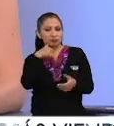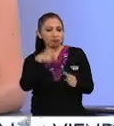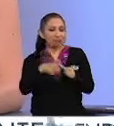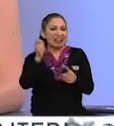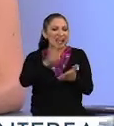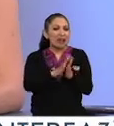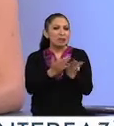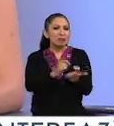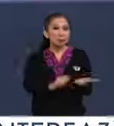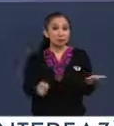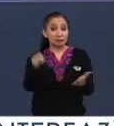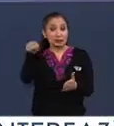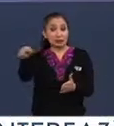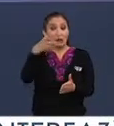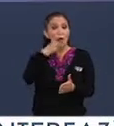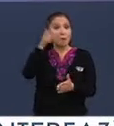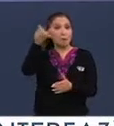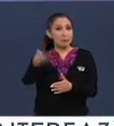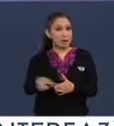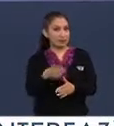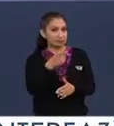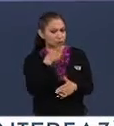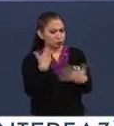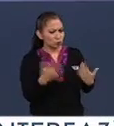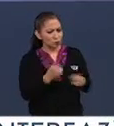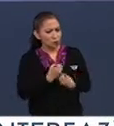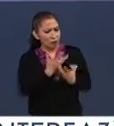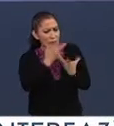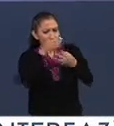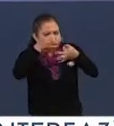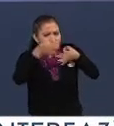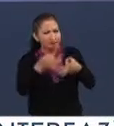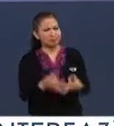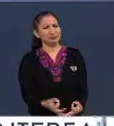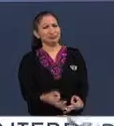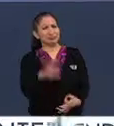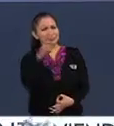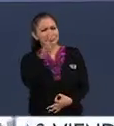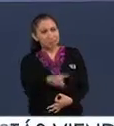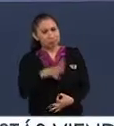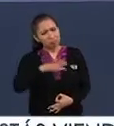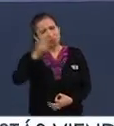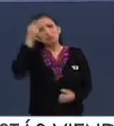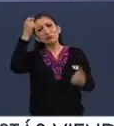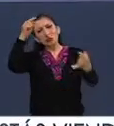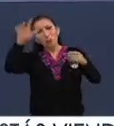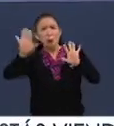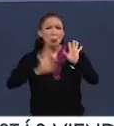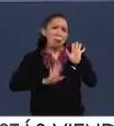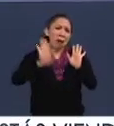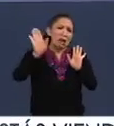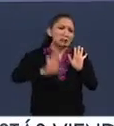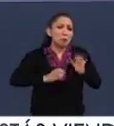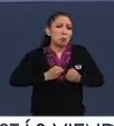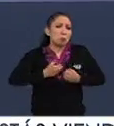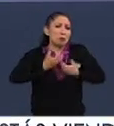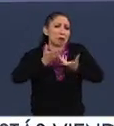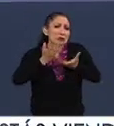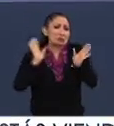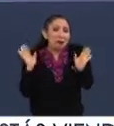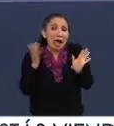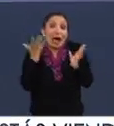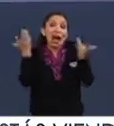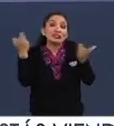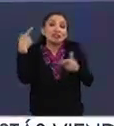letras. Si es un poeta, yo digo poeta de verdad, porque hay muchos sucedáneos de poetas que